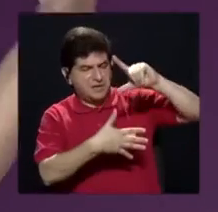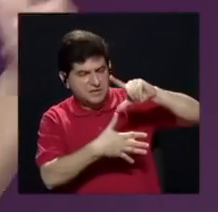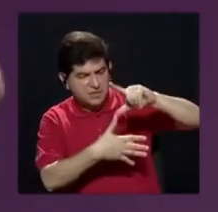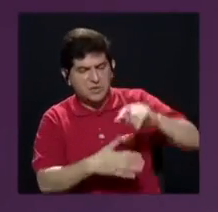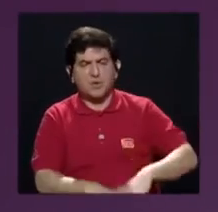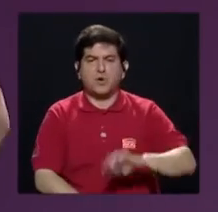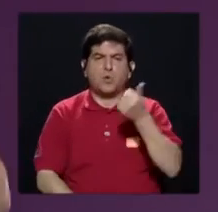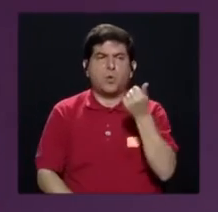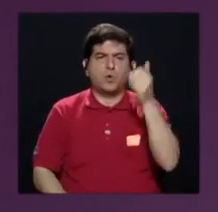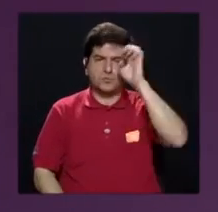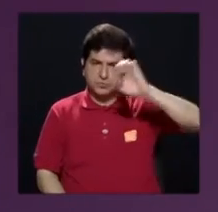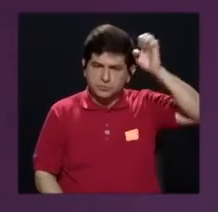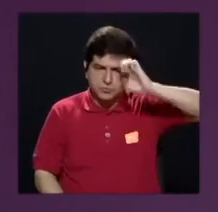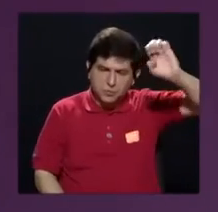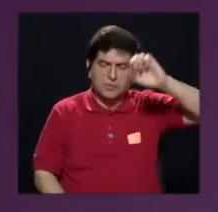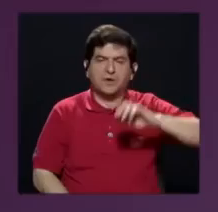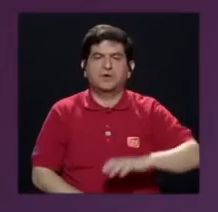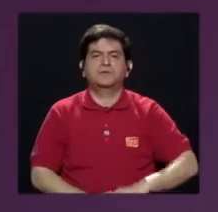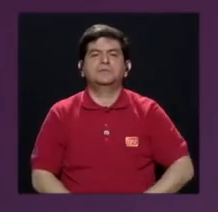algunos en Europa,